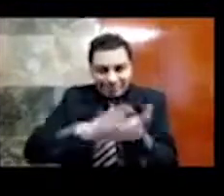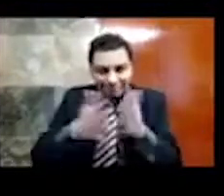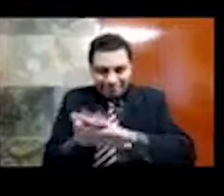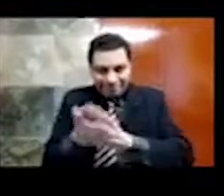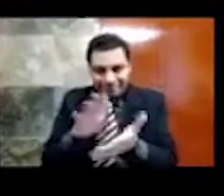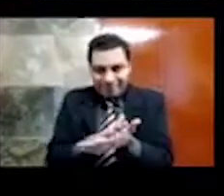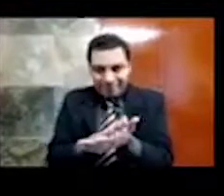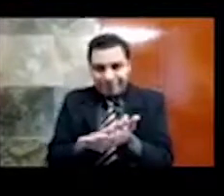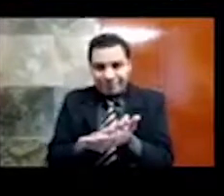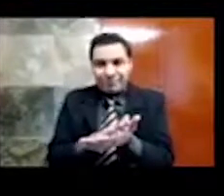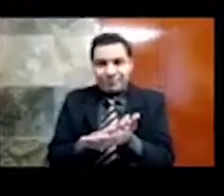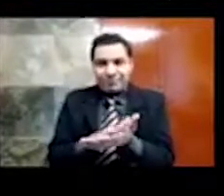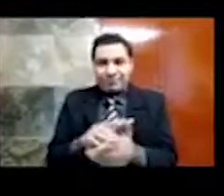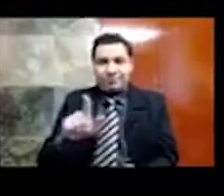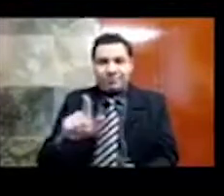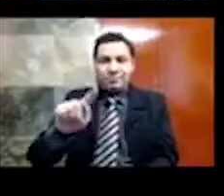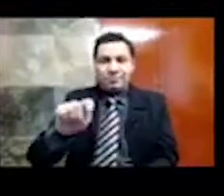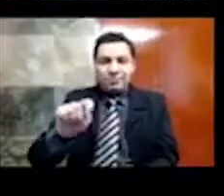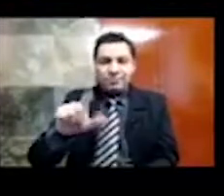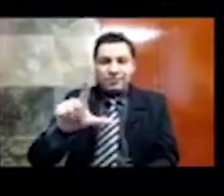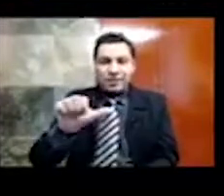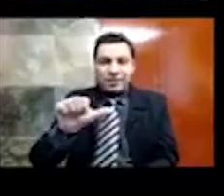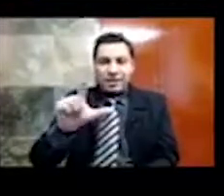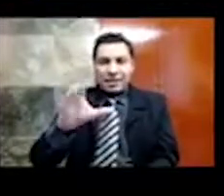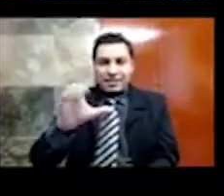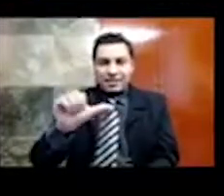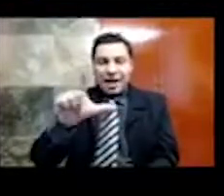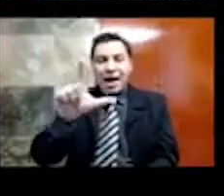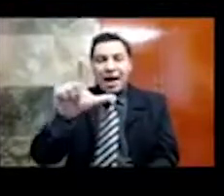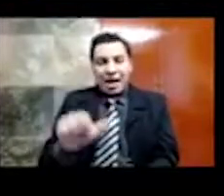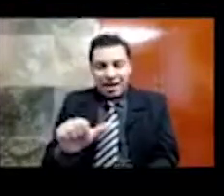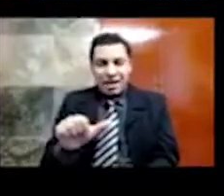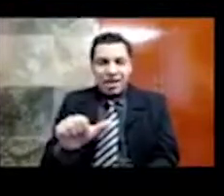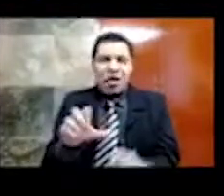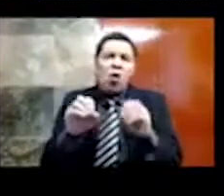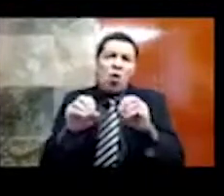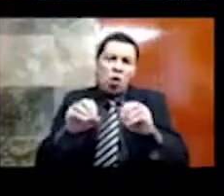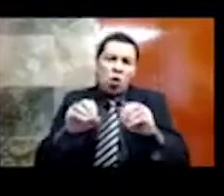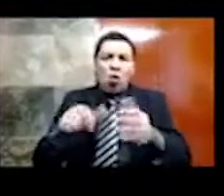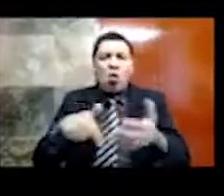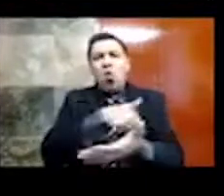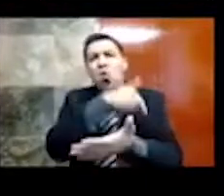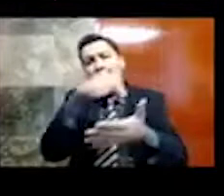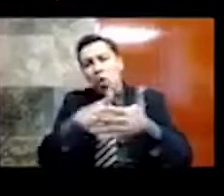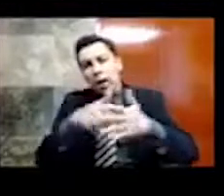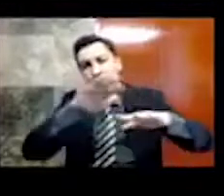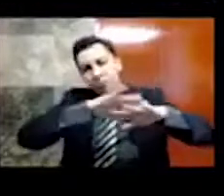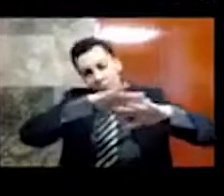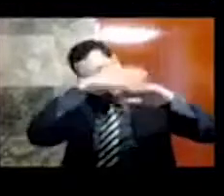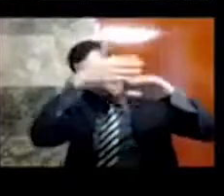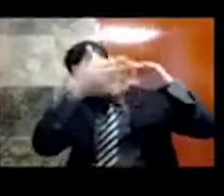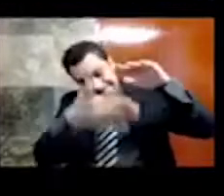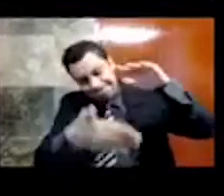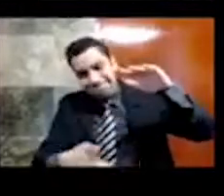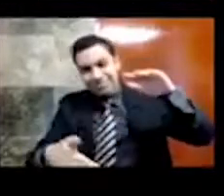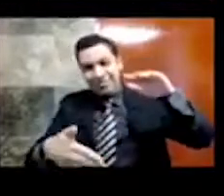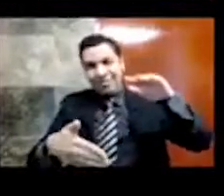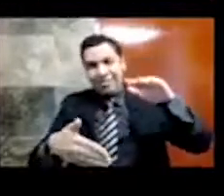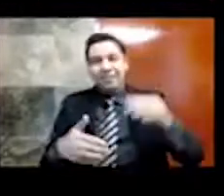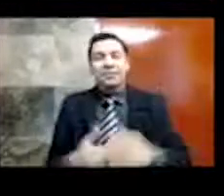y dicen que es Texcalan, lugar de barrancas. Bueno, yo prefiero las tortillas que las barrancas, pero la que sigue, por